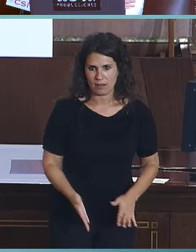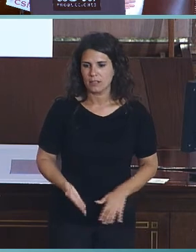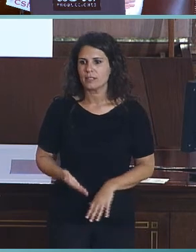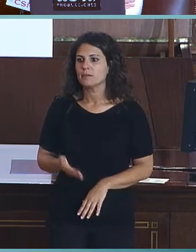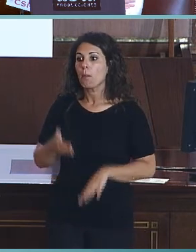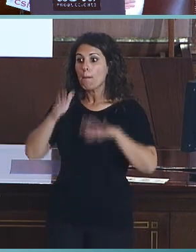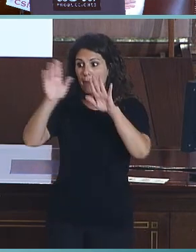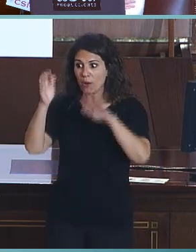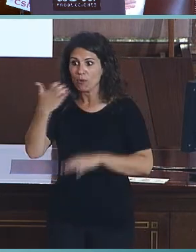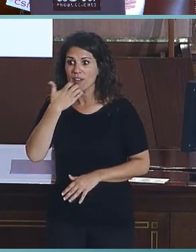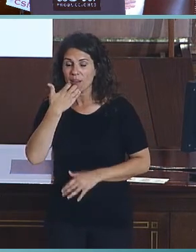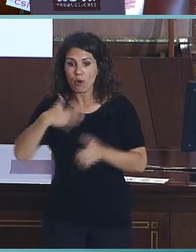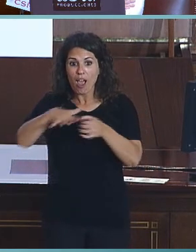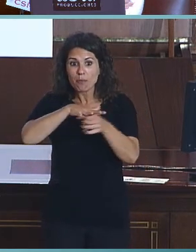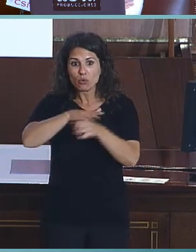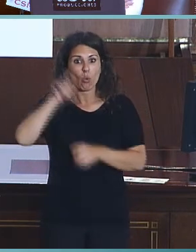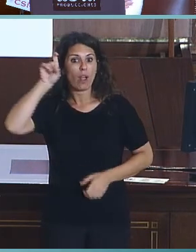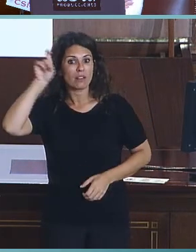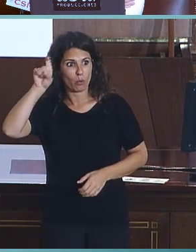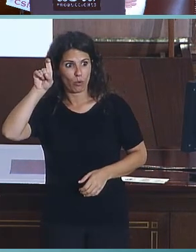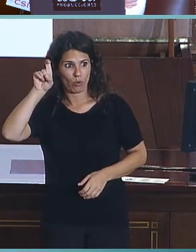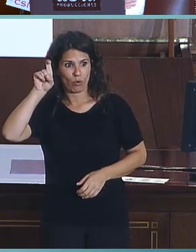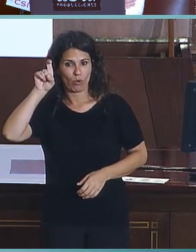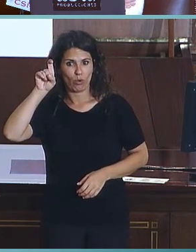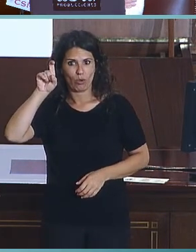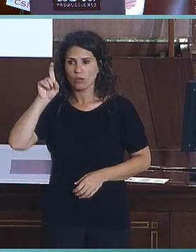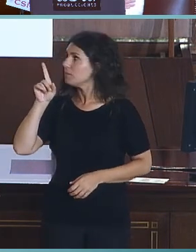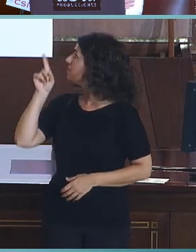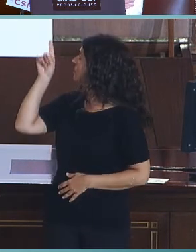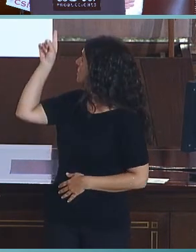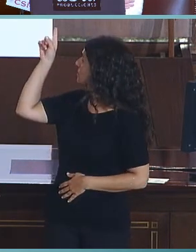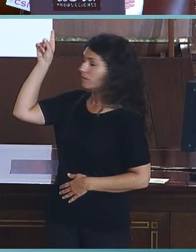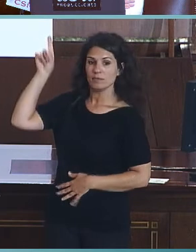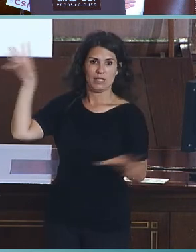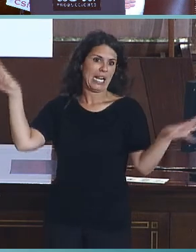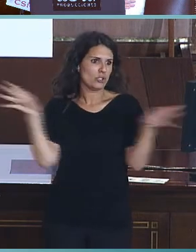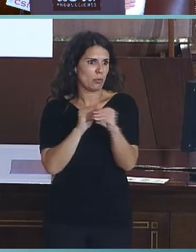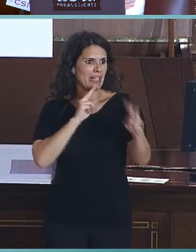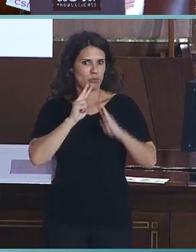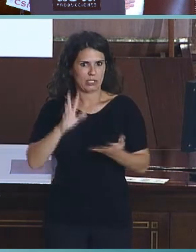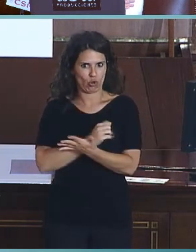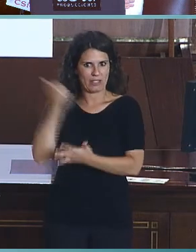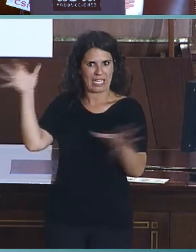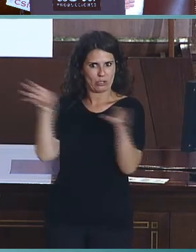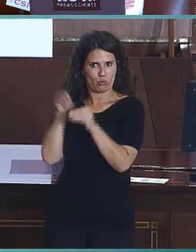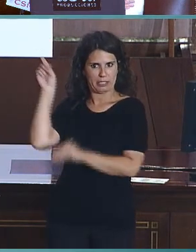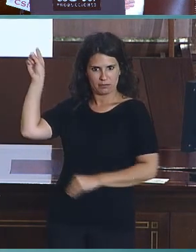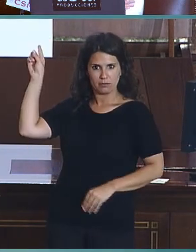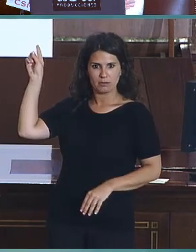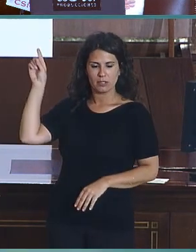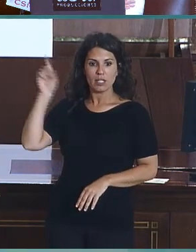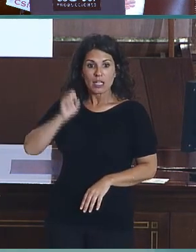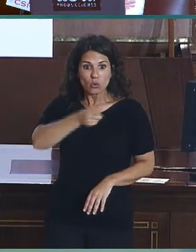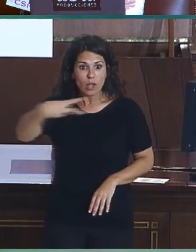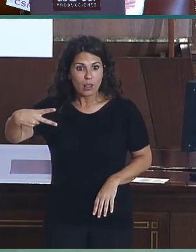las respuestas sobre el ámbito educativo, que están resumidas en esta tabla, vemos que los resultados